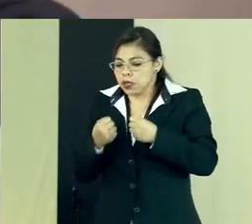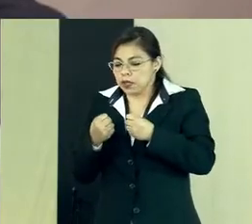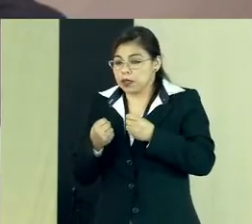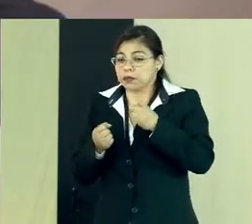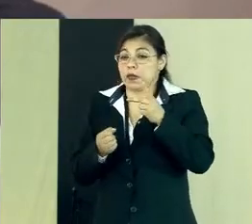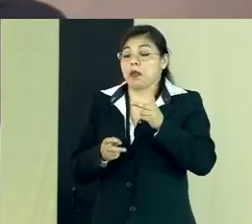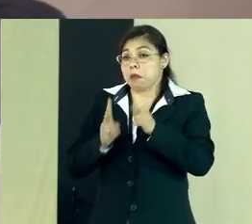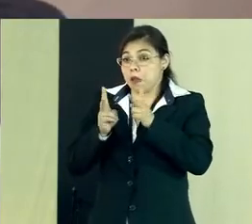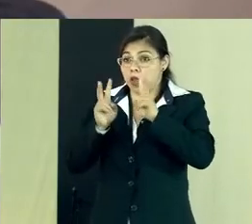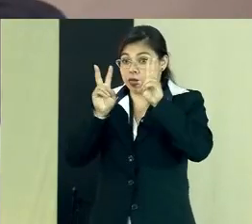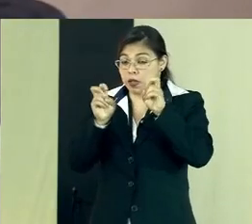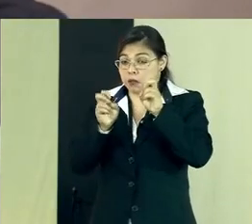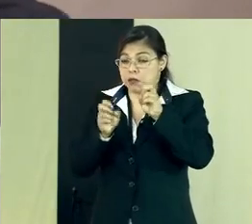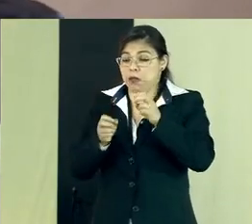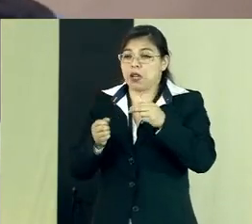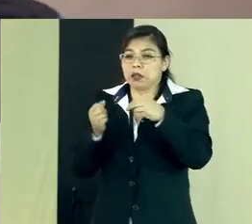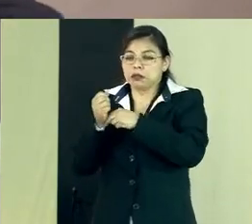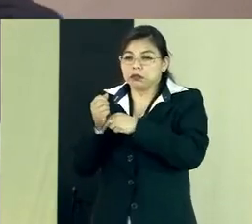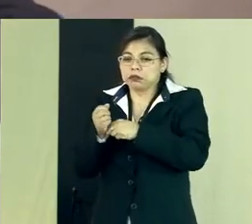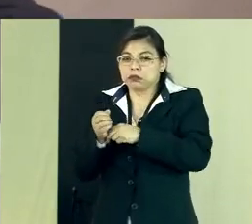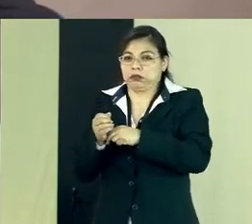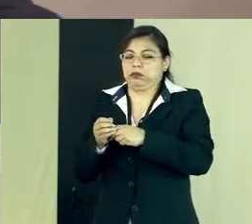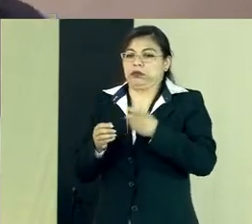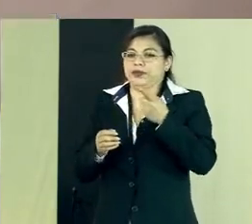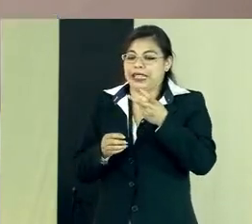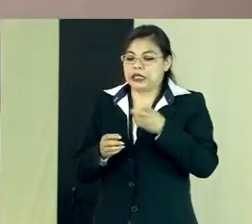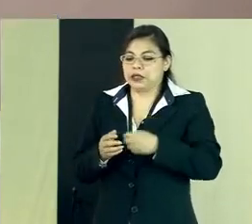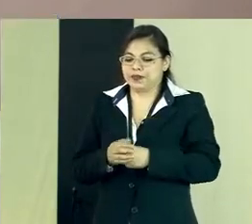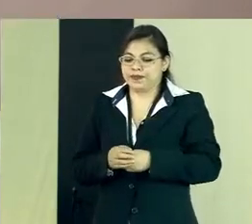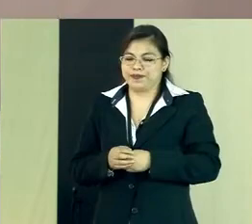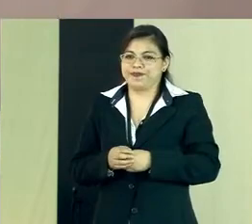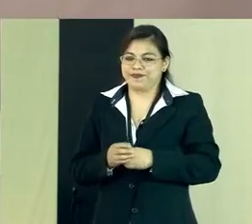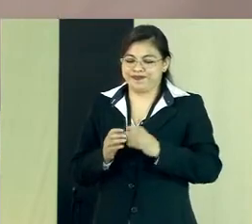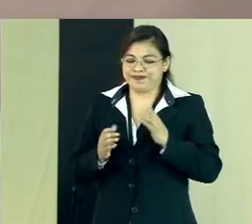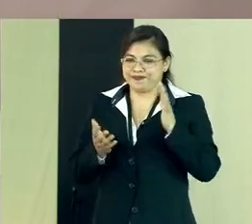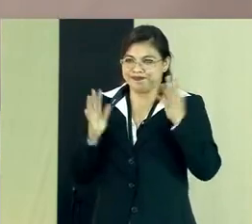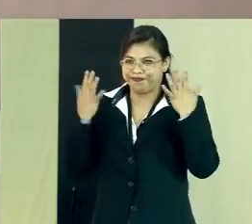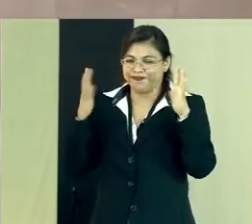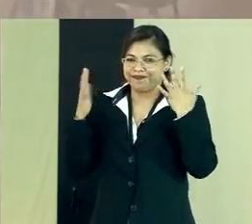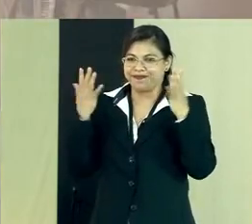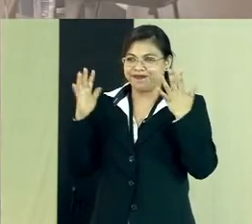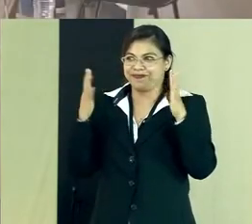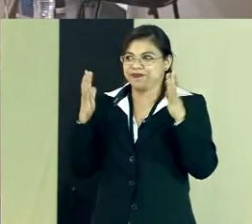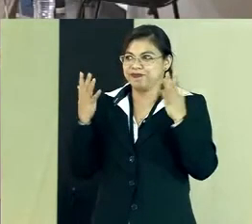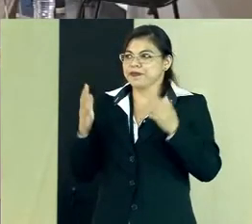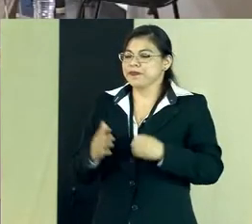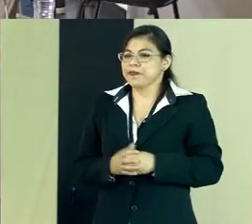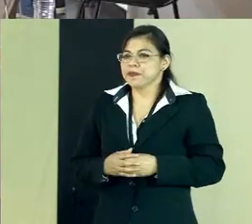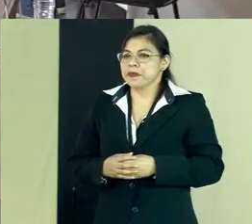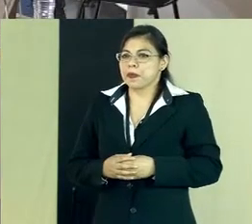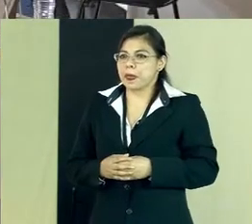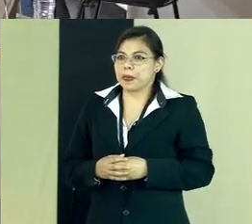corrupción el historia de la claro que te pertenece